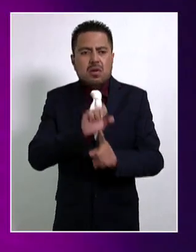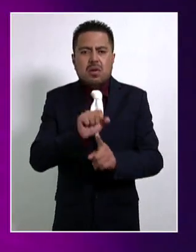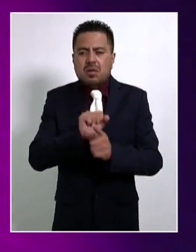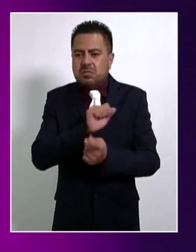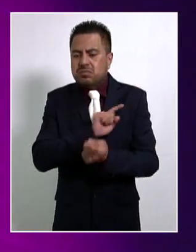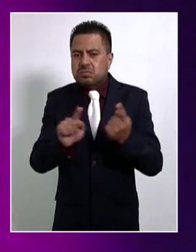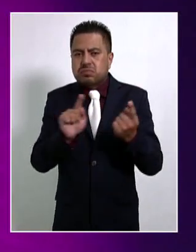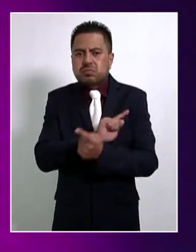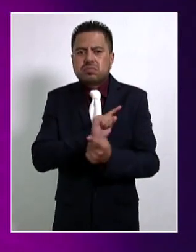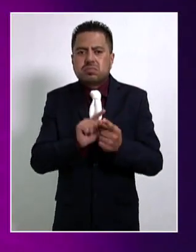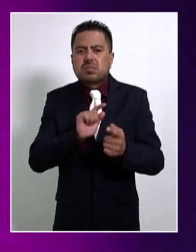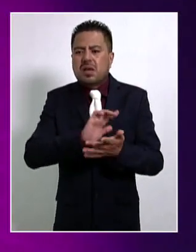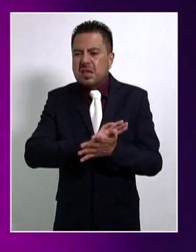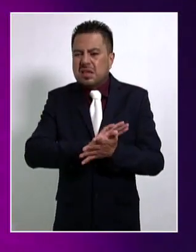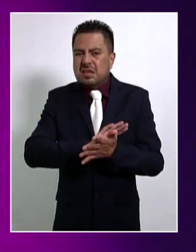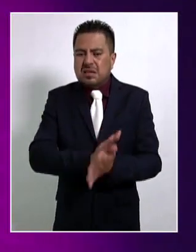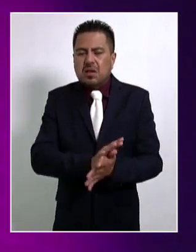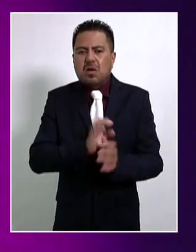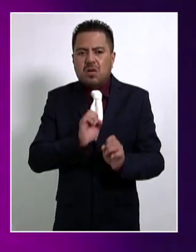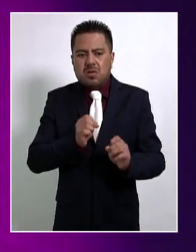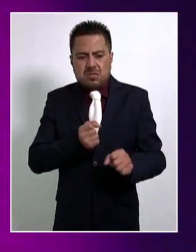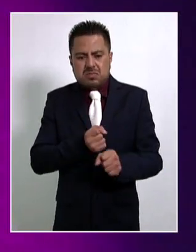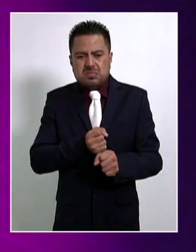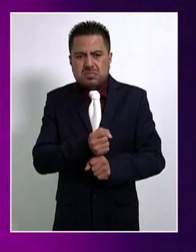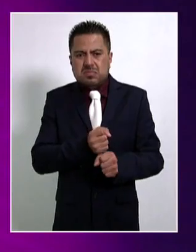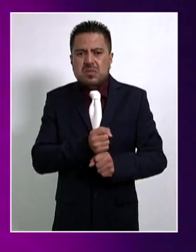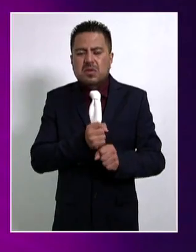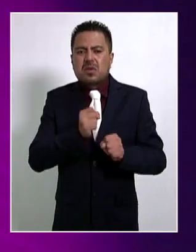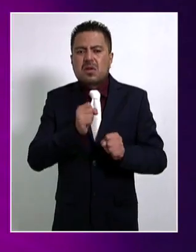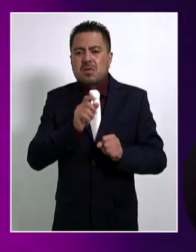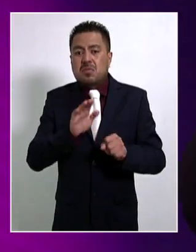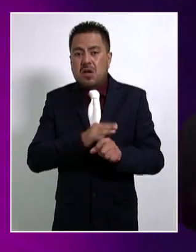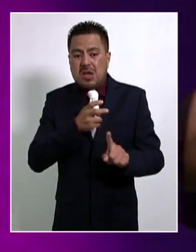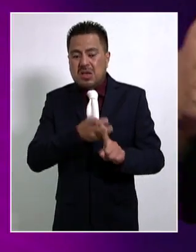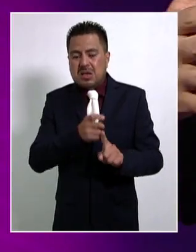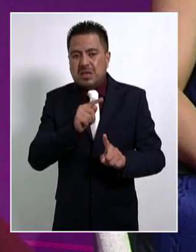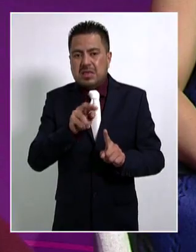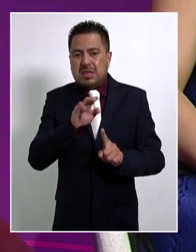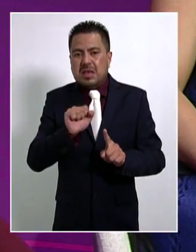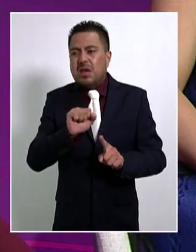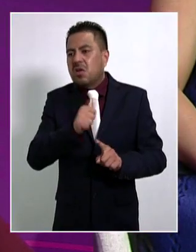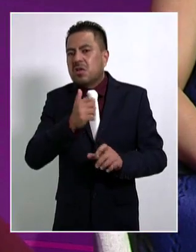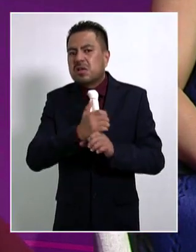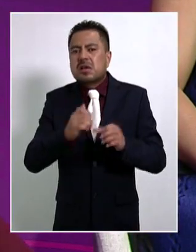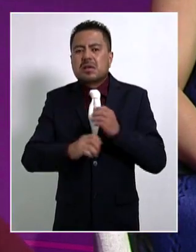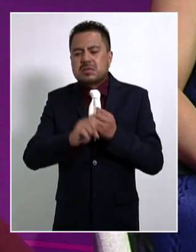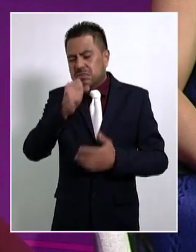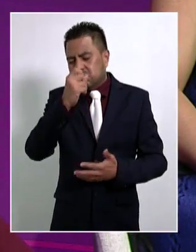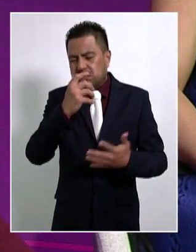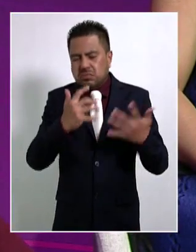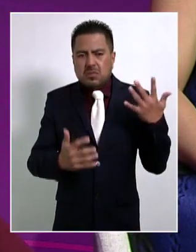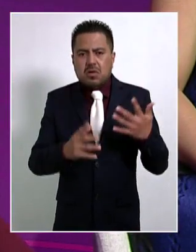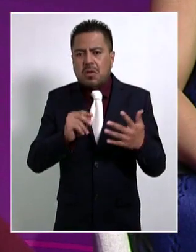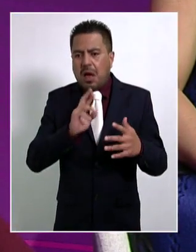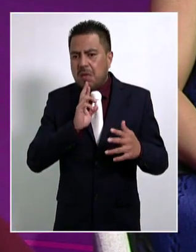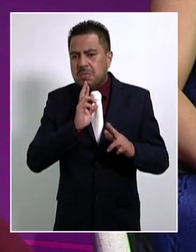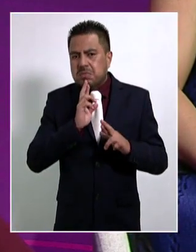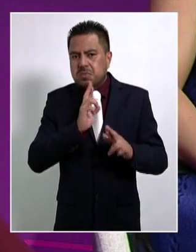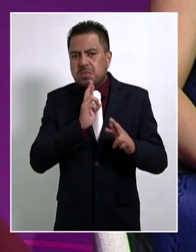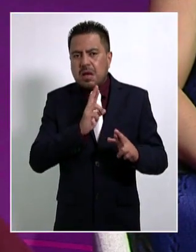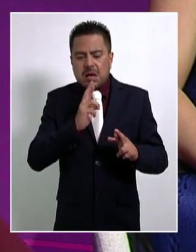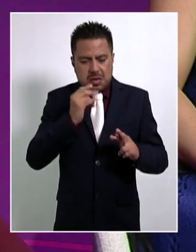enfrentamos discriminación o violencias por ser trans, sino por muchos otros factores que no responden a